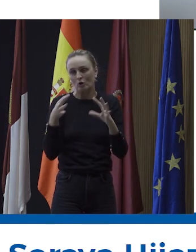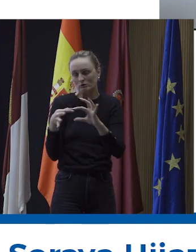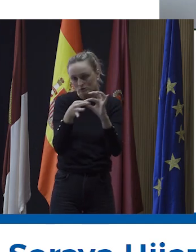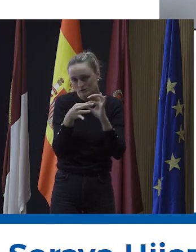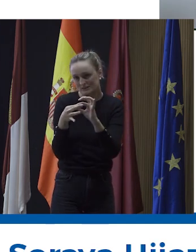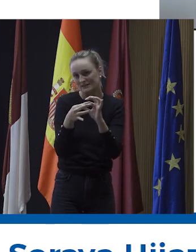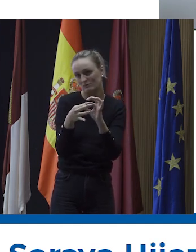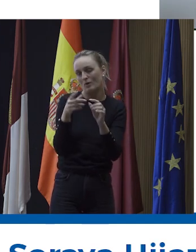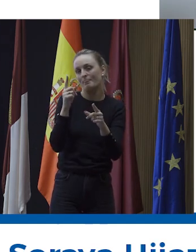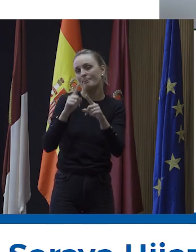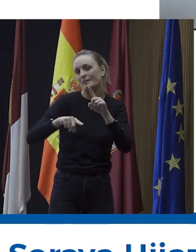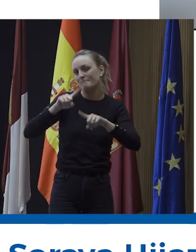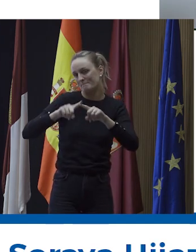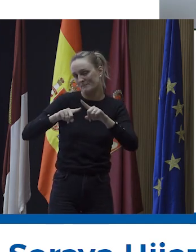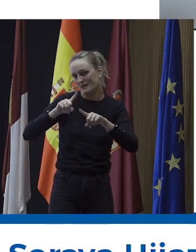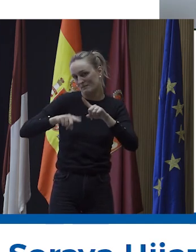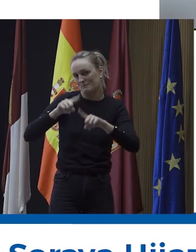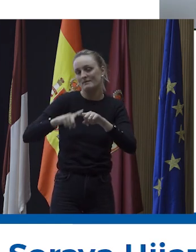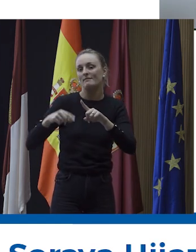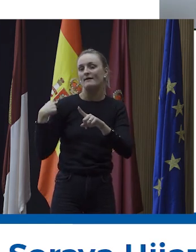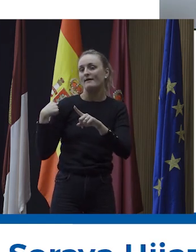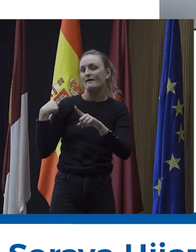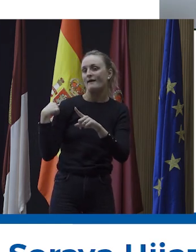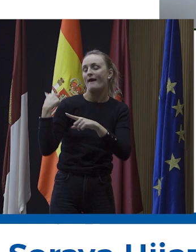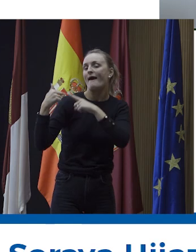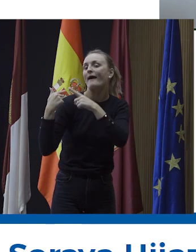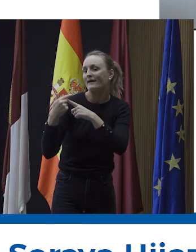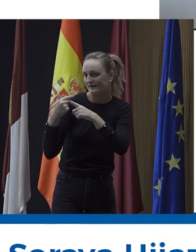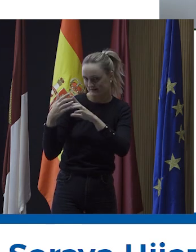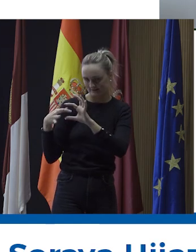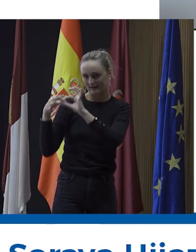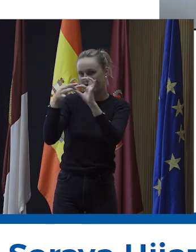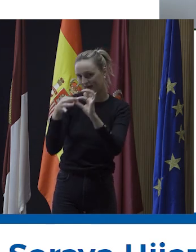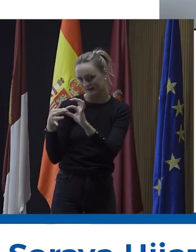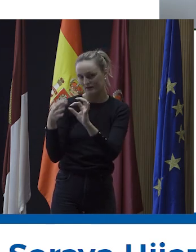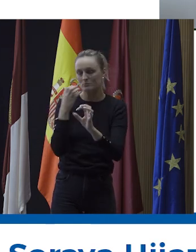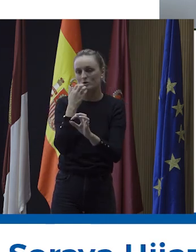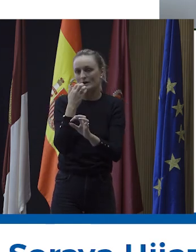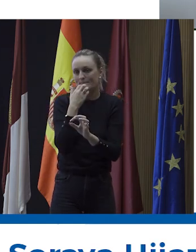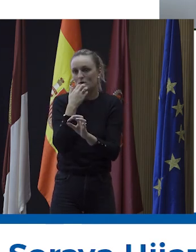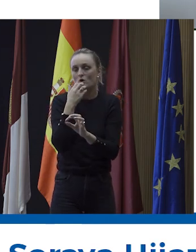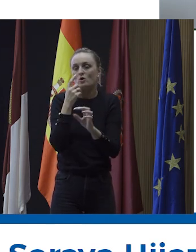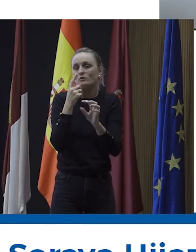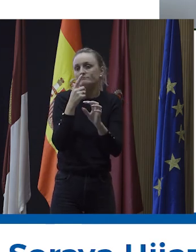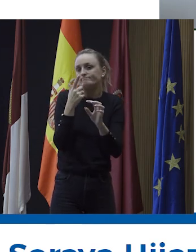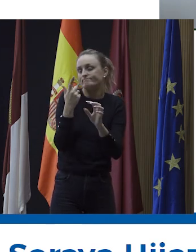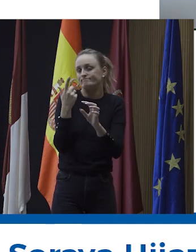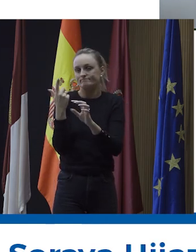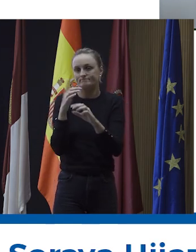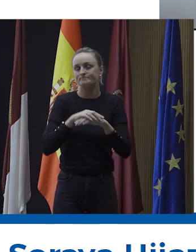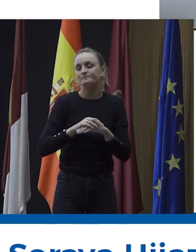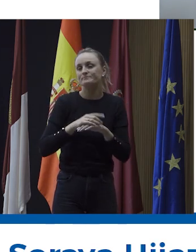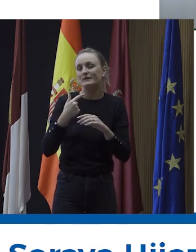que tenemos, ¿no? El sexo, la anatomía y hay otra serie de factores que van